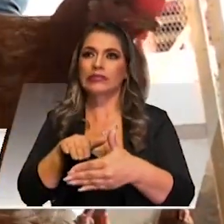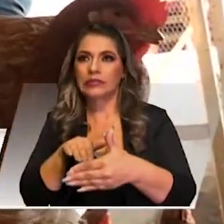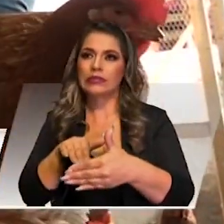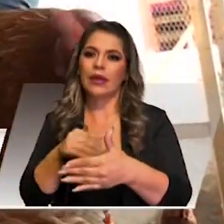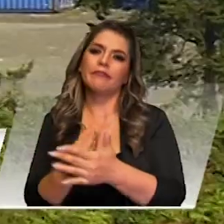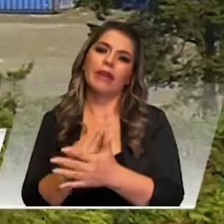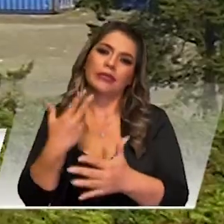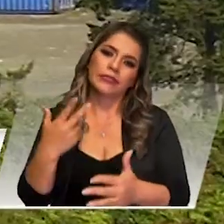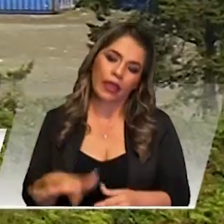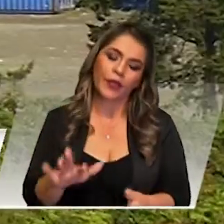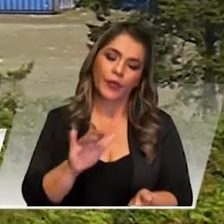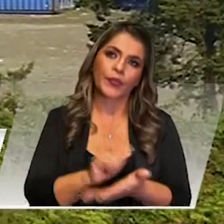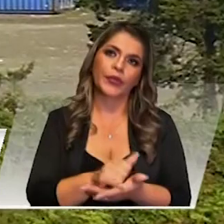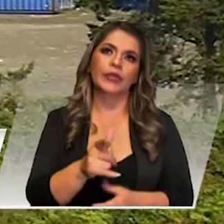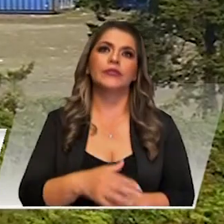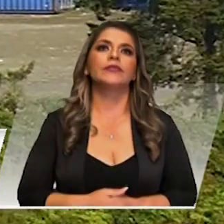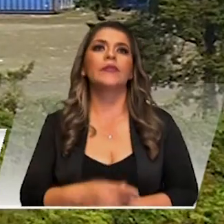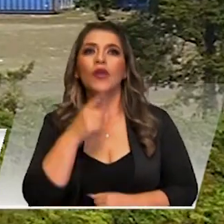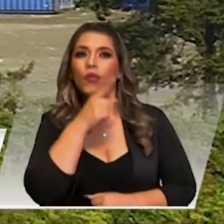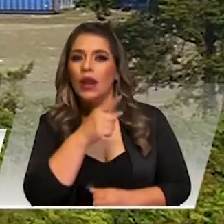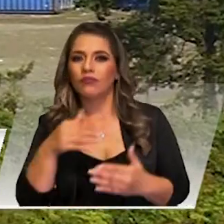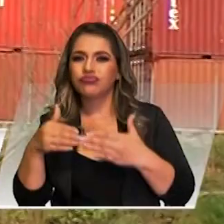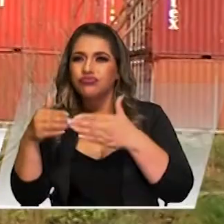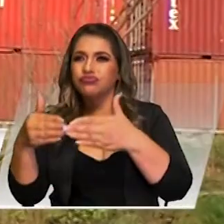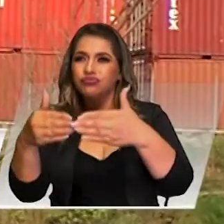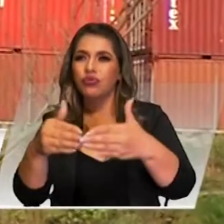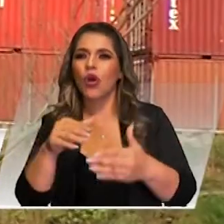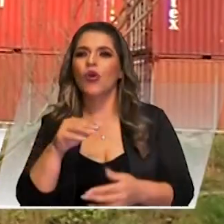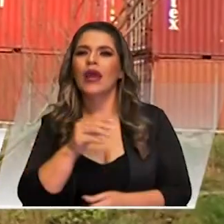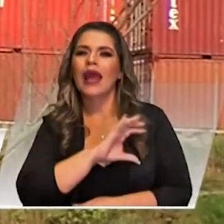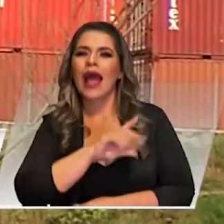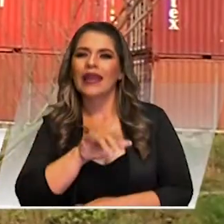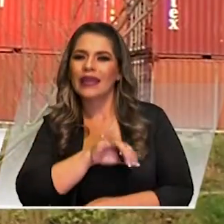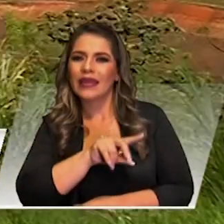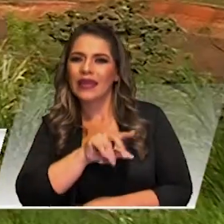las interrupciones en Buenaventura, principal puerto colombiano